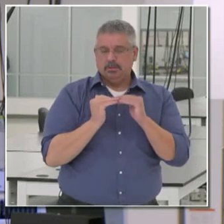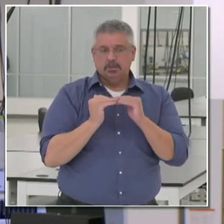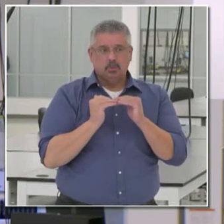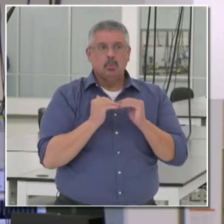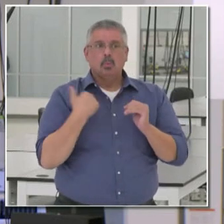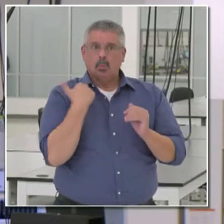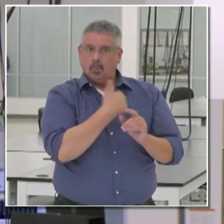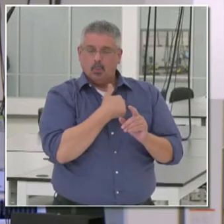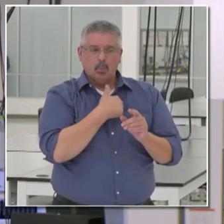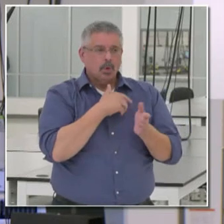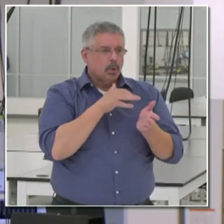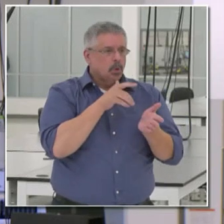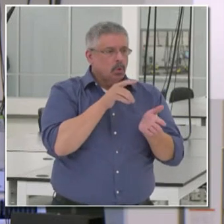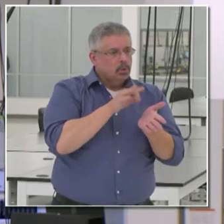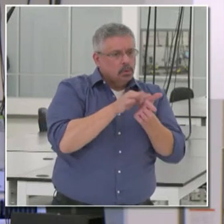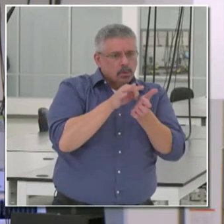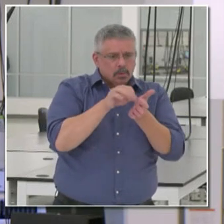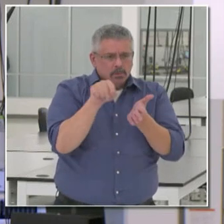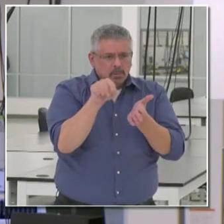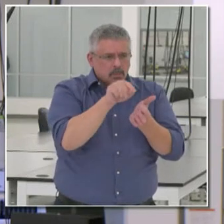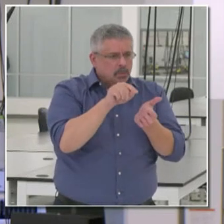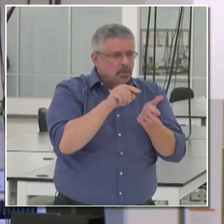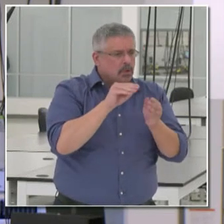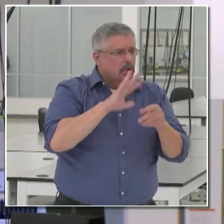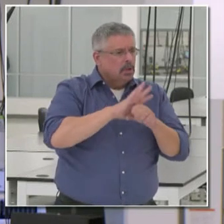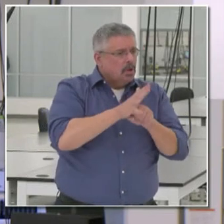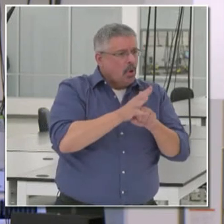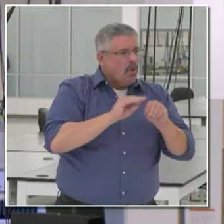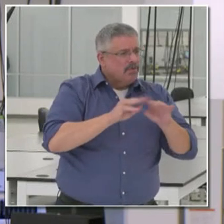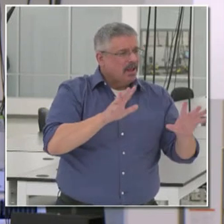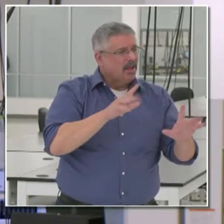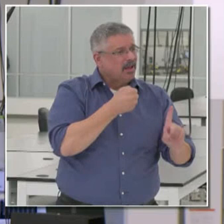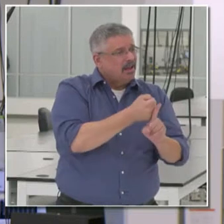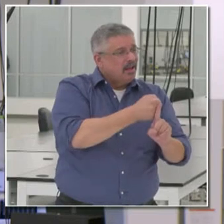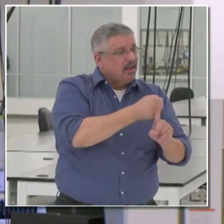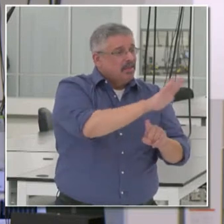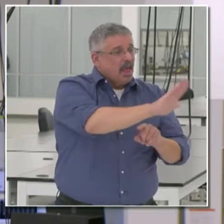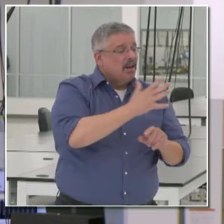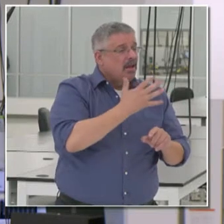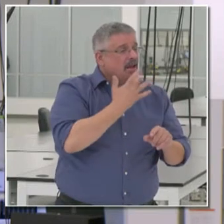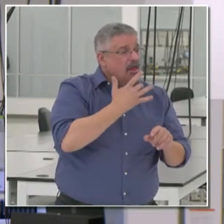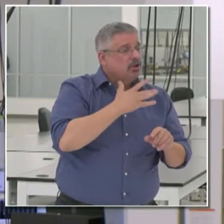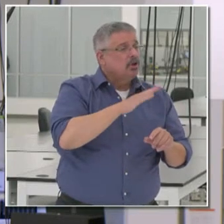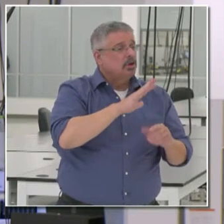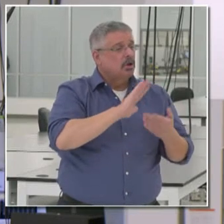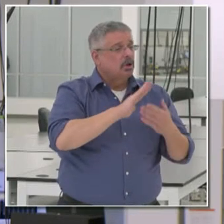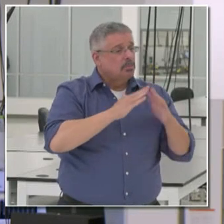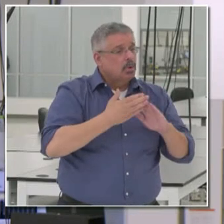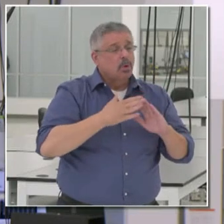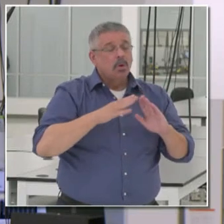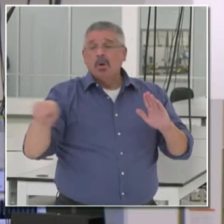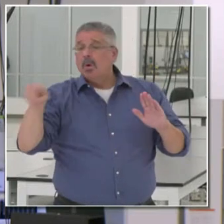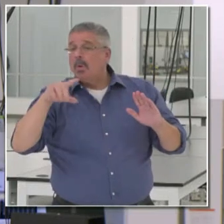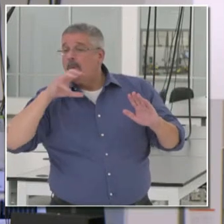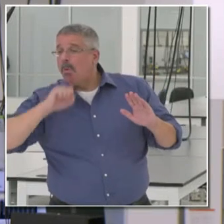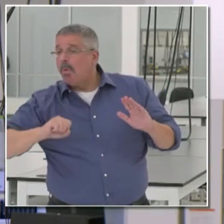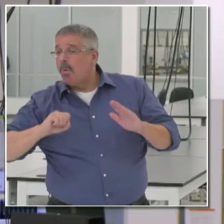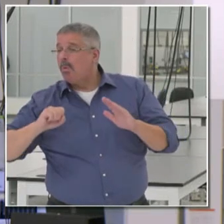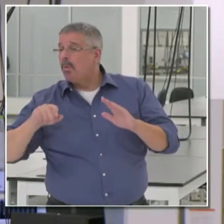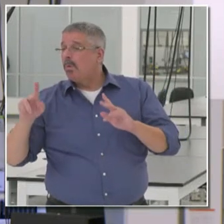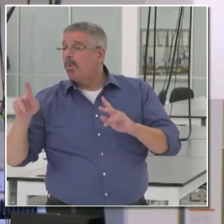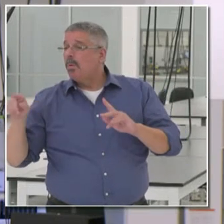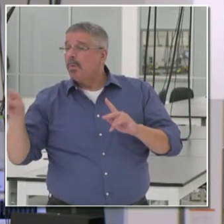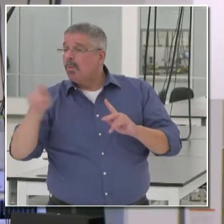equidad hemos estado rastreando el impacto desproporcionado de kober en comunidades de minorías